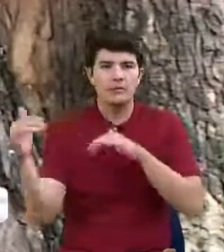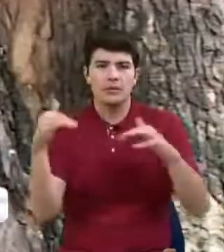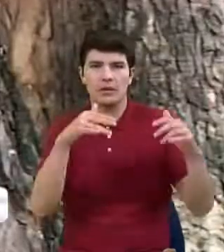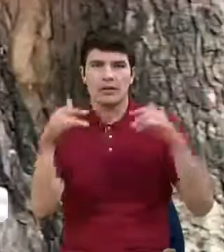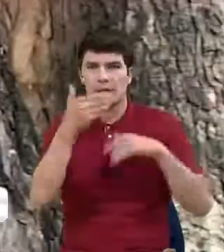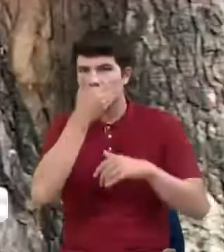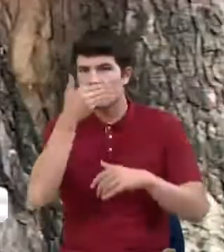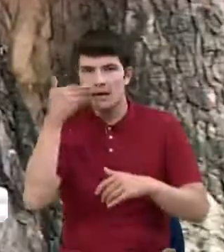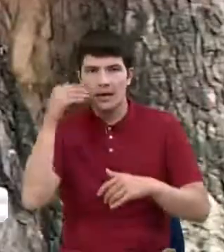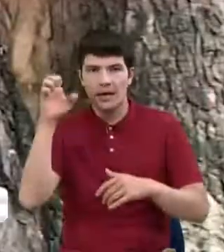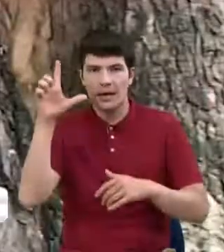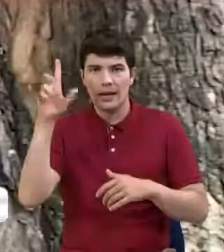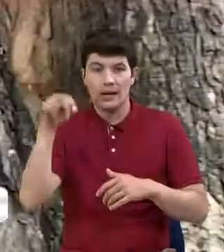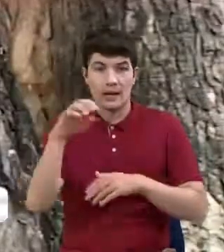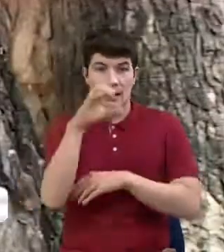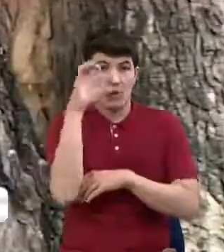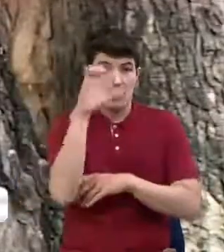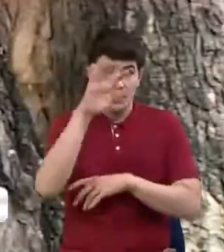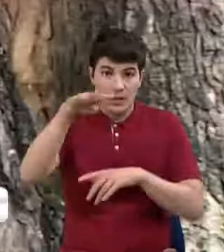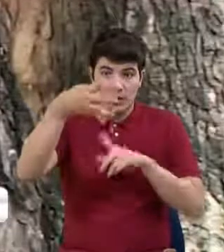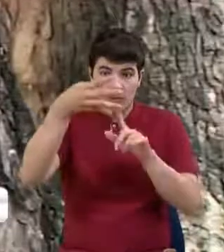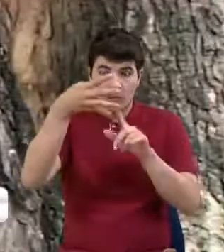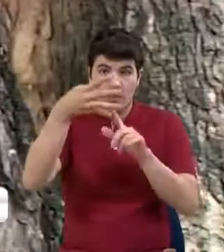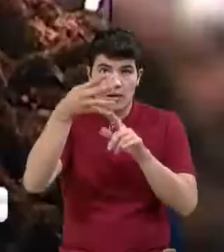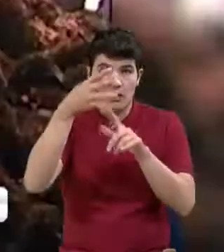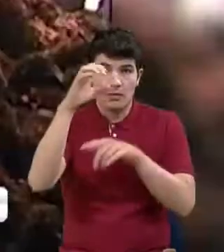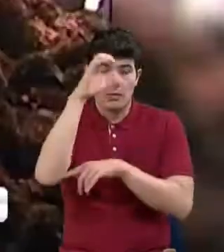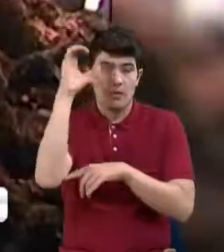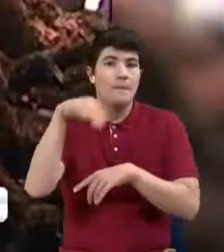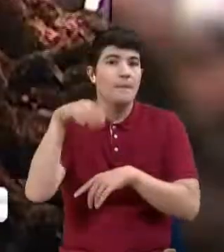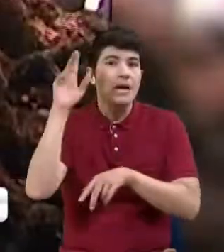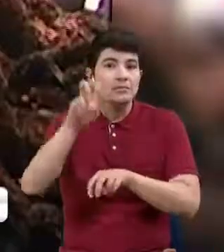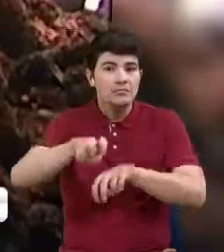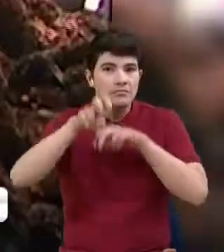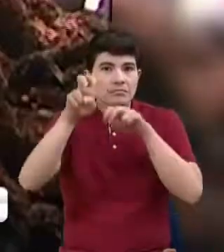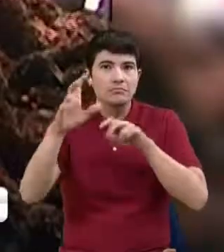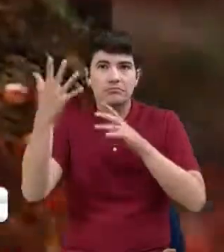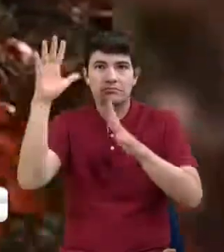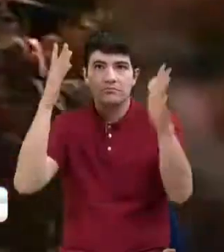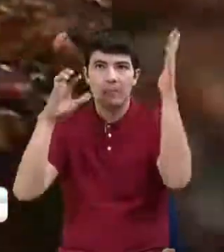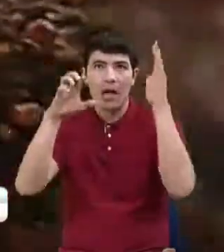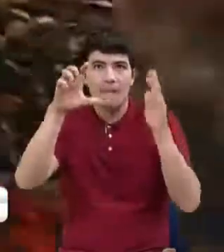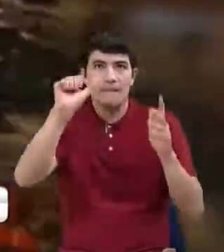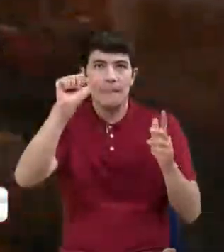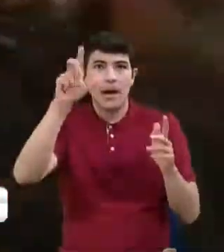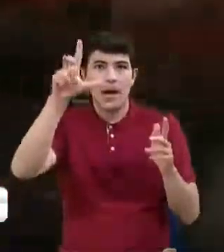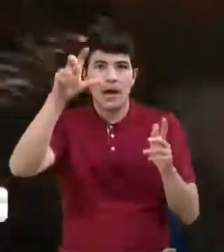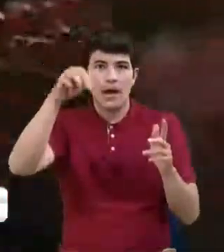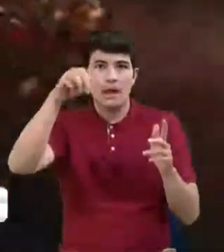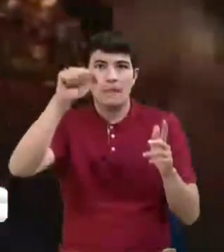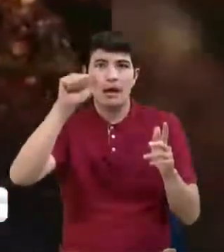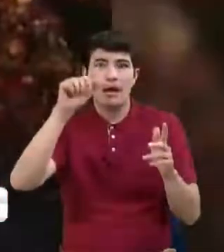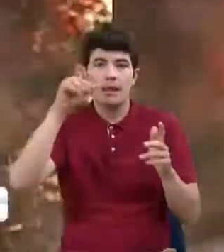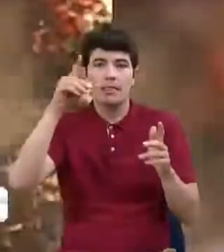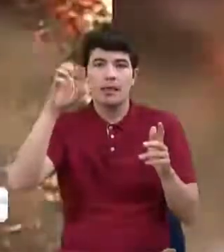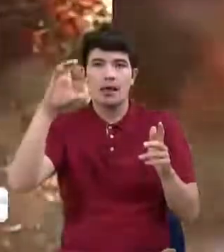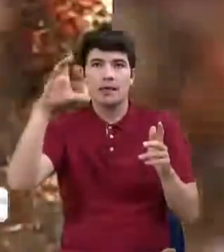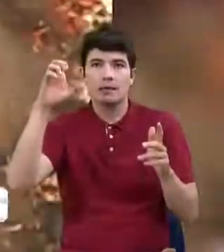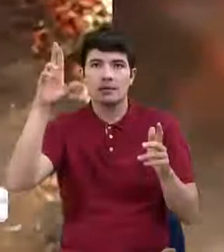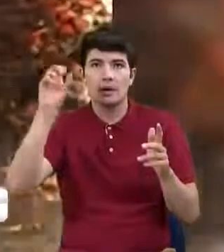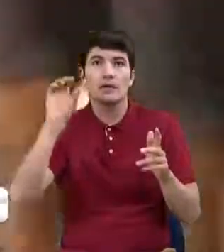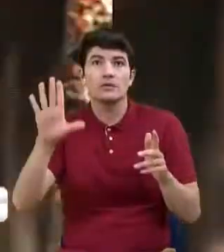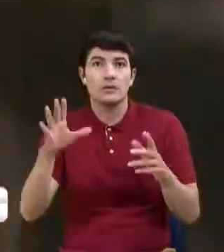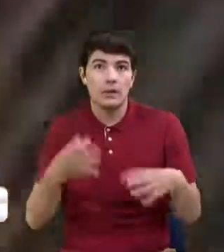dato importante colombia es el cuarto país productor de palma de cera es decir este producto es bastante fructífero para la